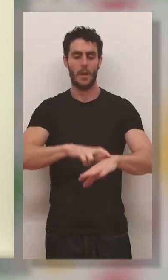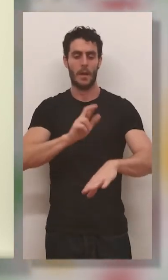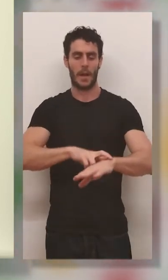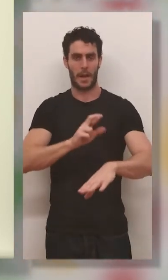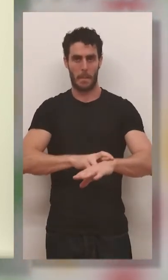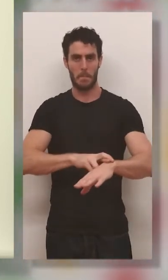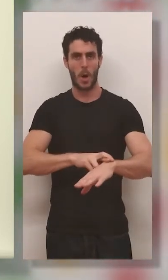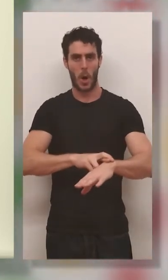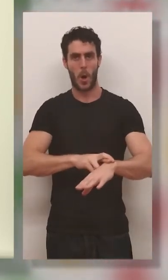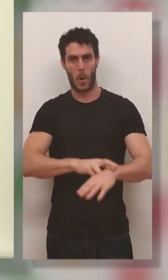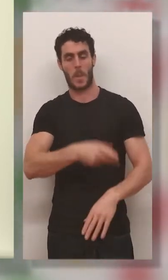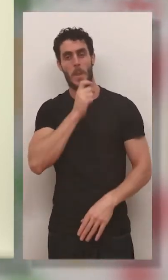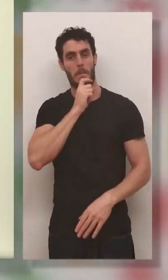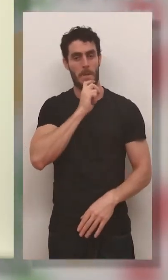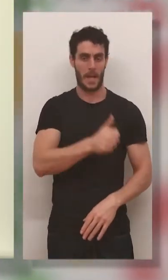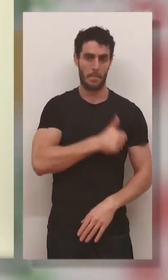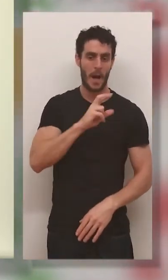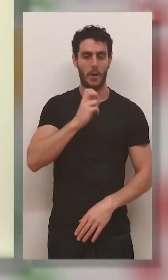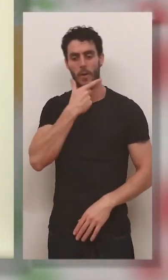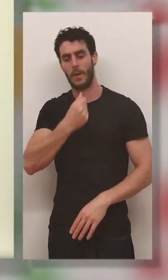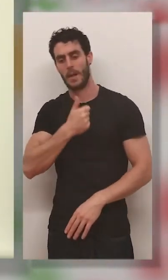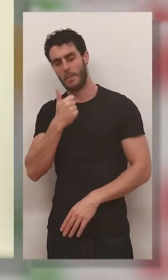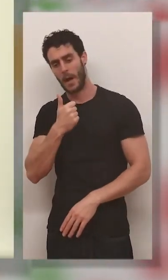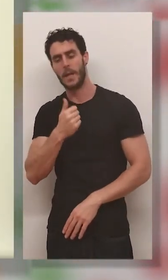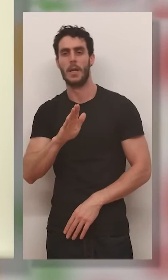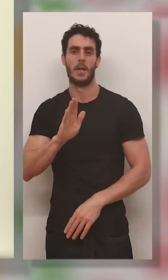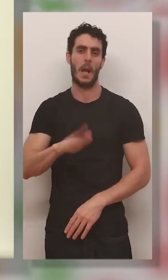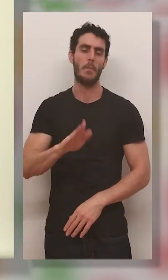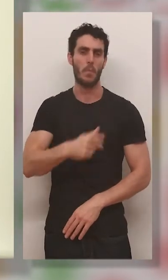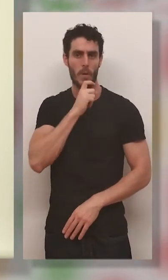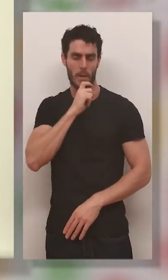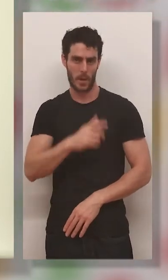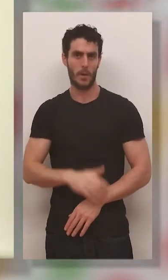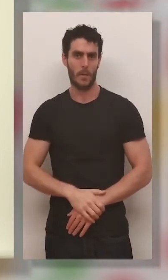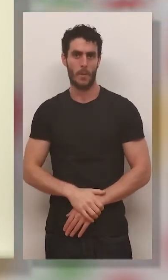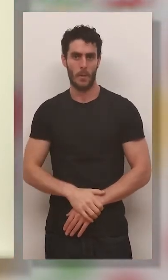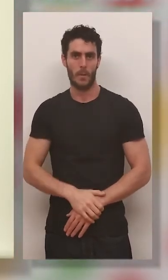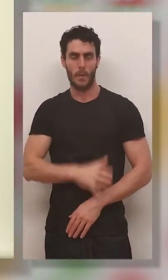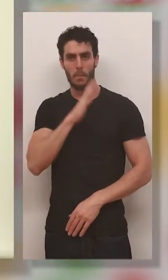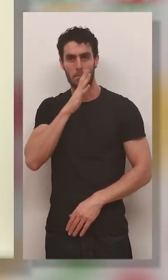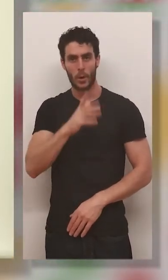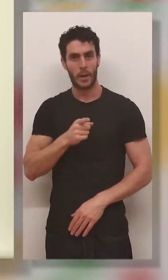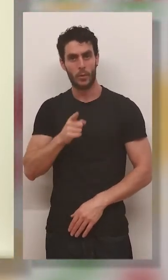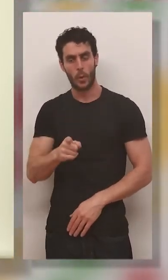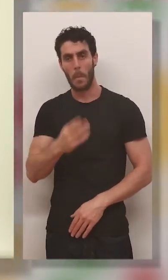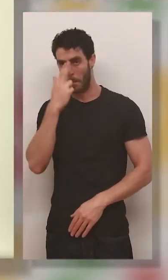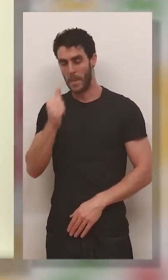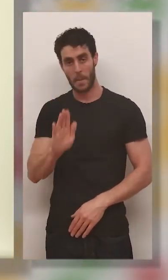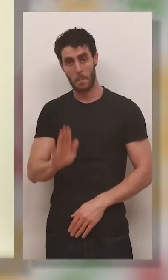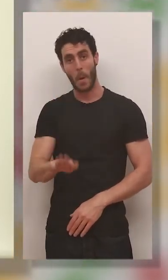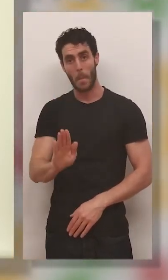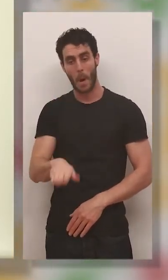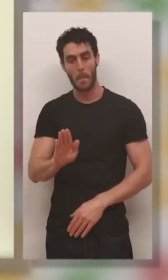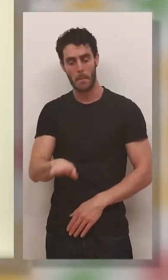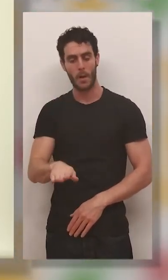aún más difíciles, el bombo, porque le tienes que dar al pie